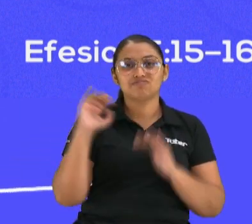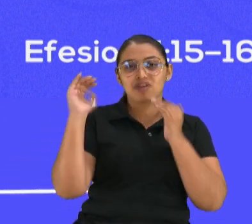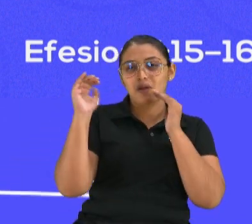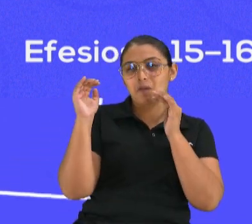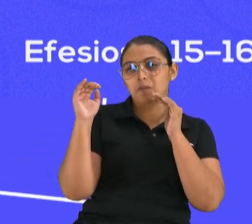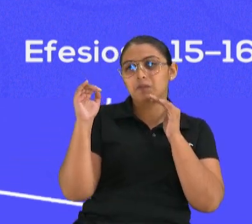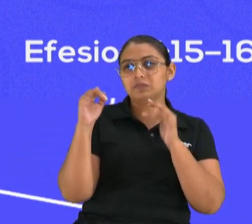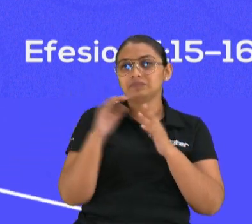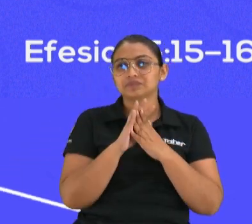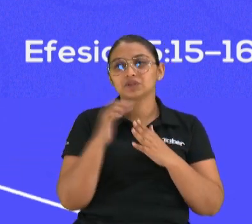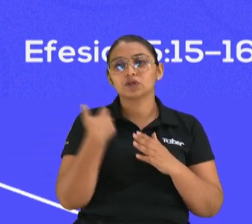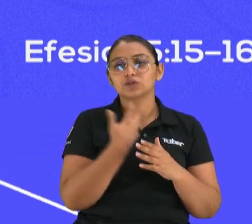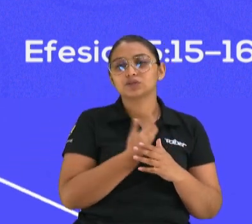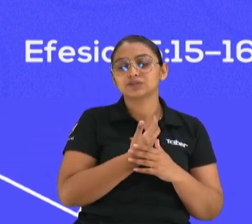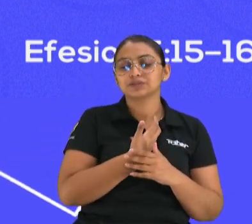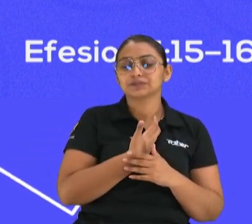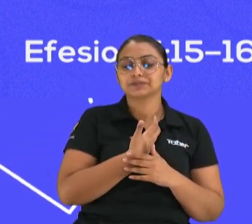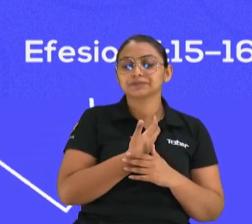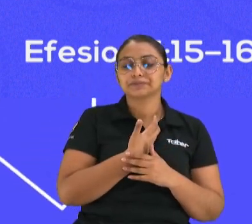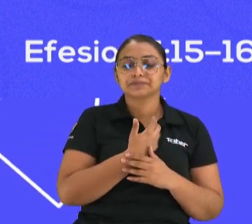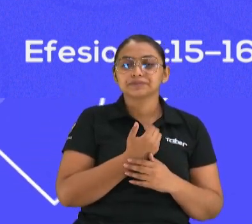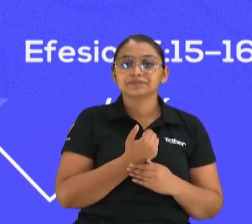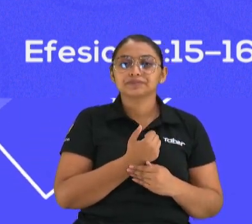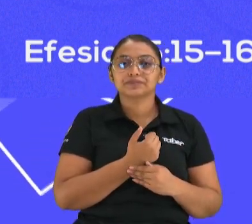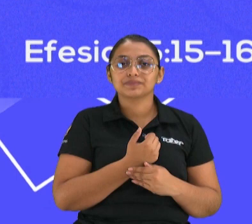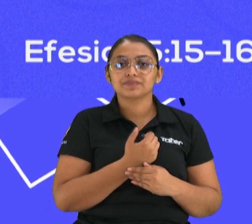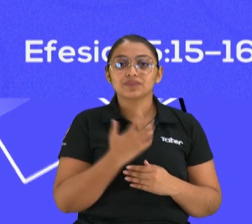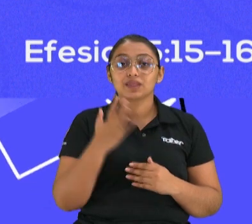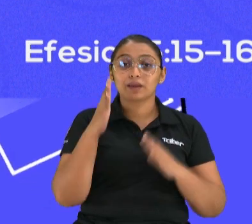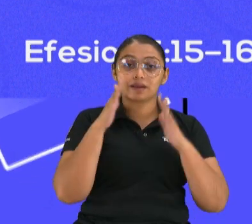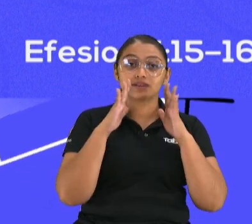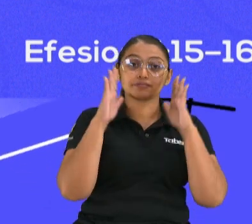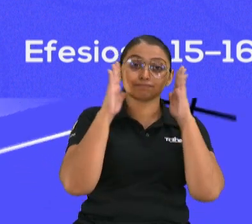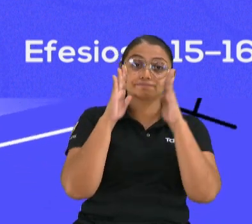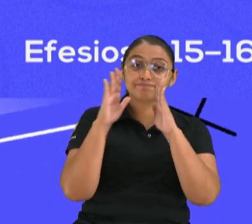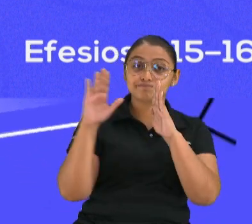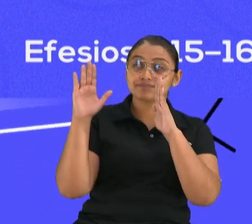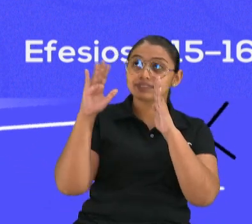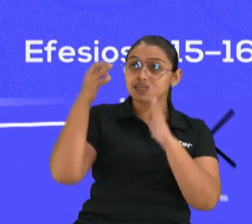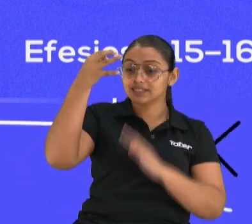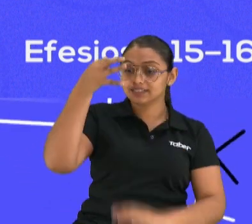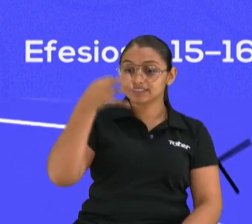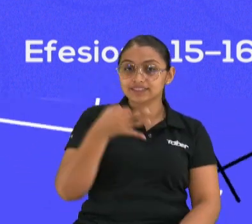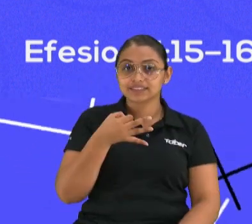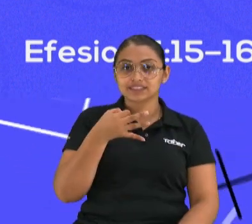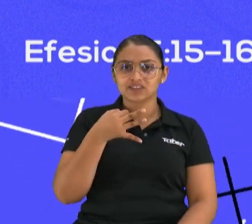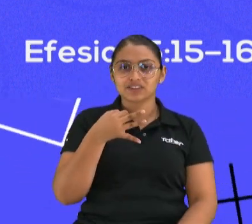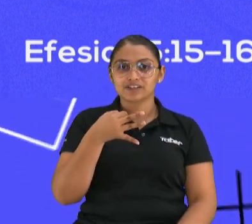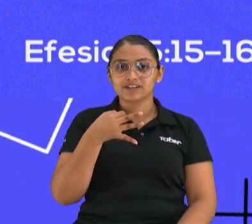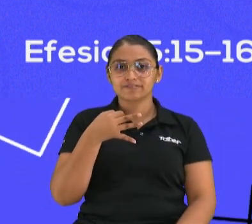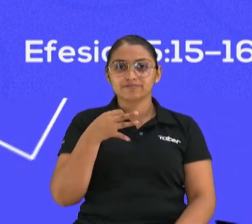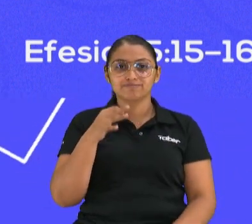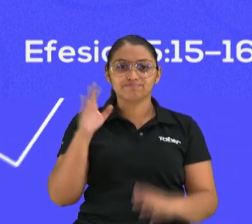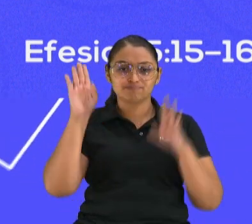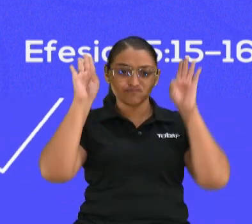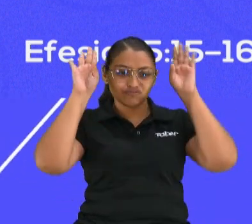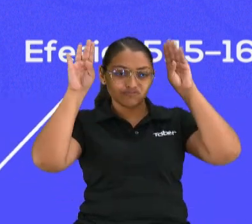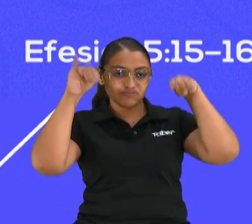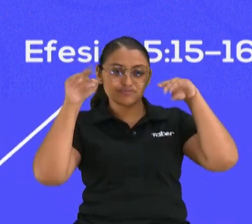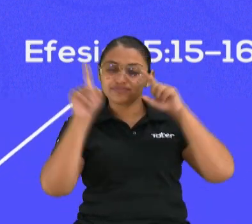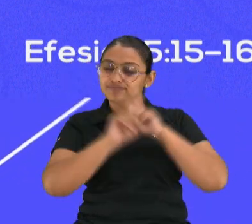Como dice la palabra ahí le hablo conmigo dice Mira pues con diligencia como andéis no como necios sino como